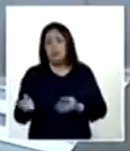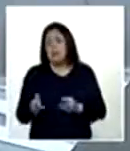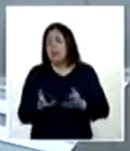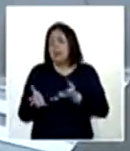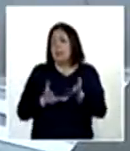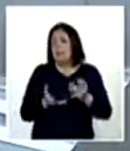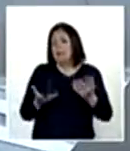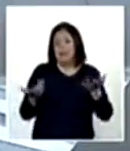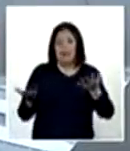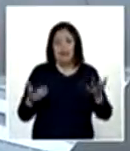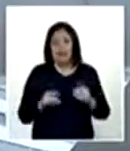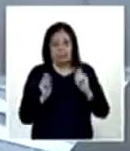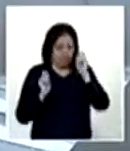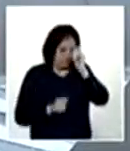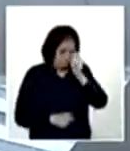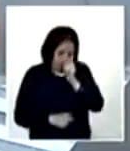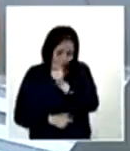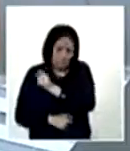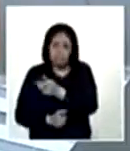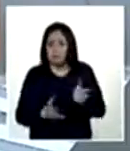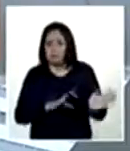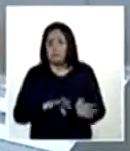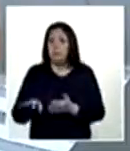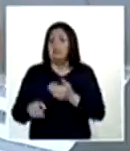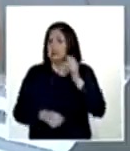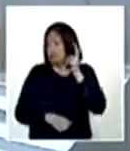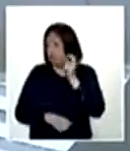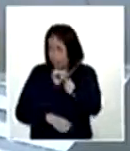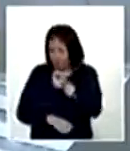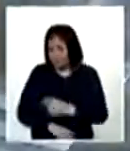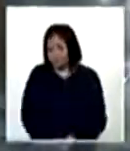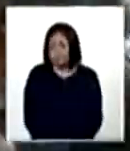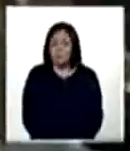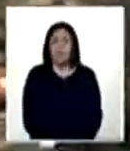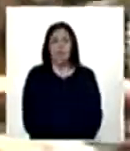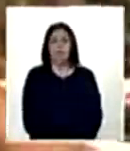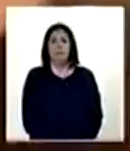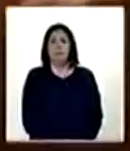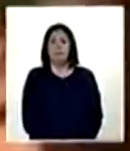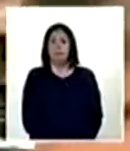un poquito más de homenaje a quienes están ahí, ¿no? José, te escuchamos.